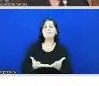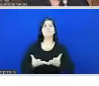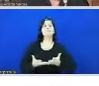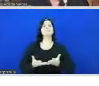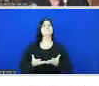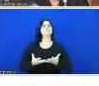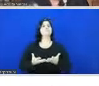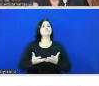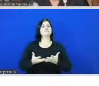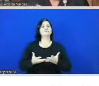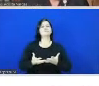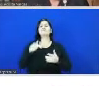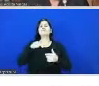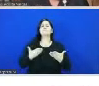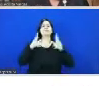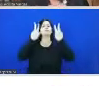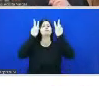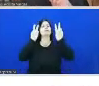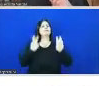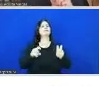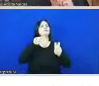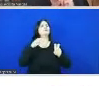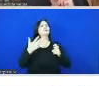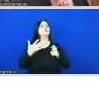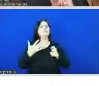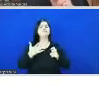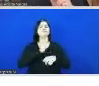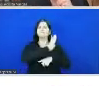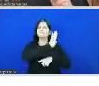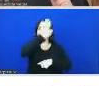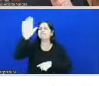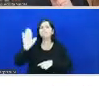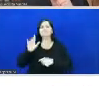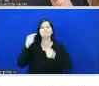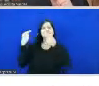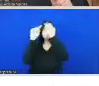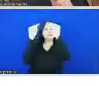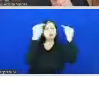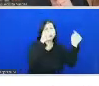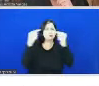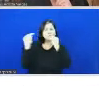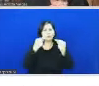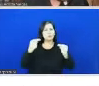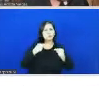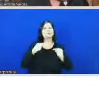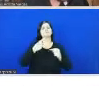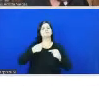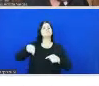que abarcan no solo aspectos que tienen que ver con derechos individuales de las mujeres,